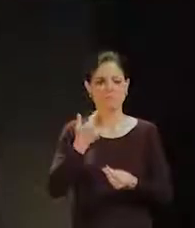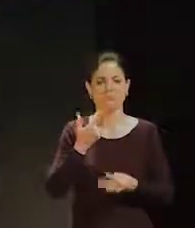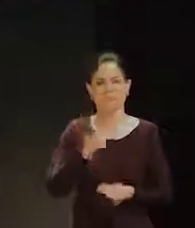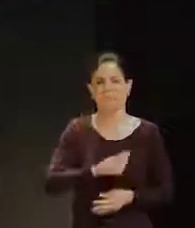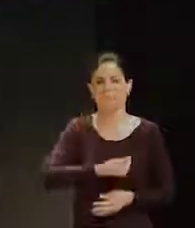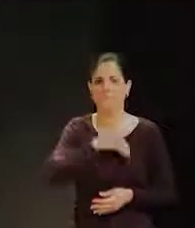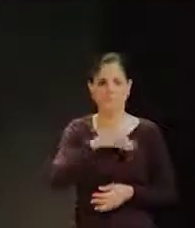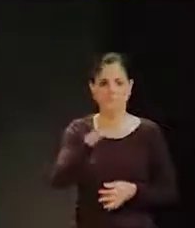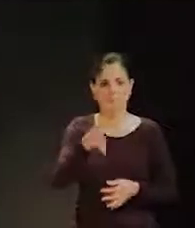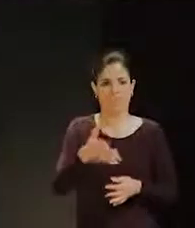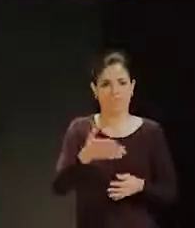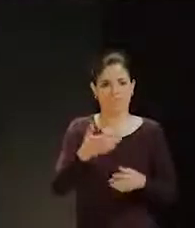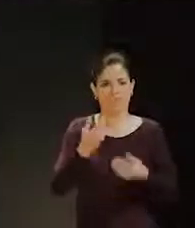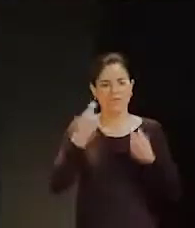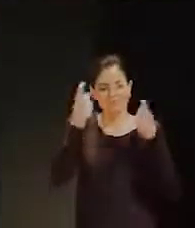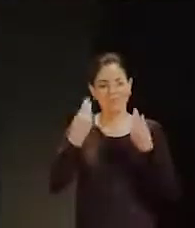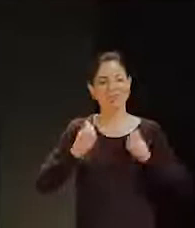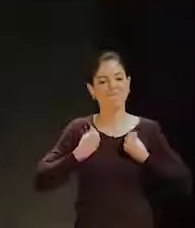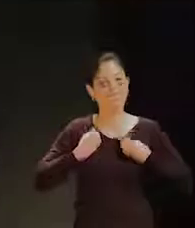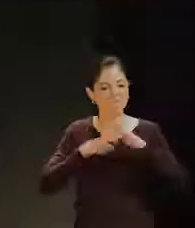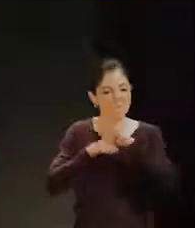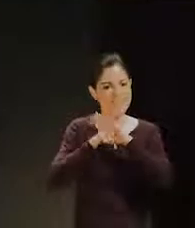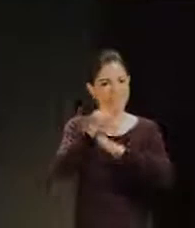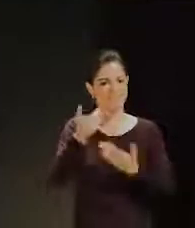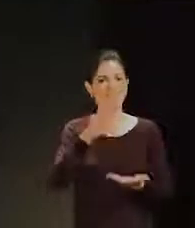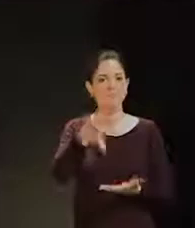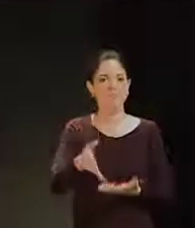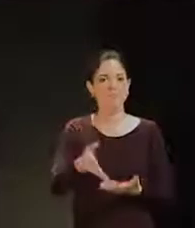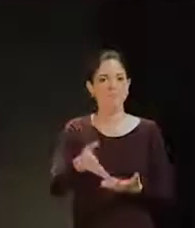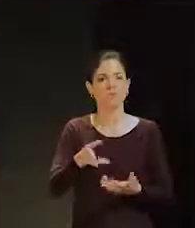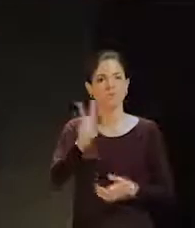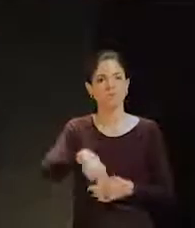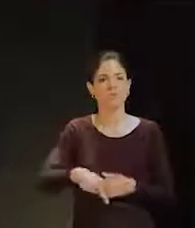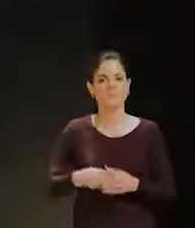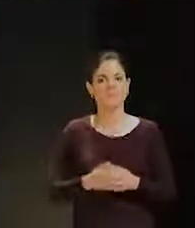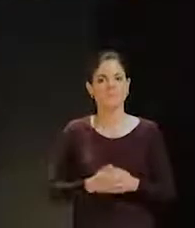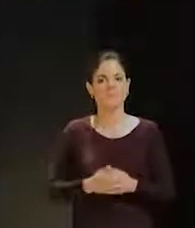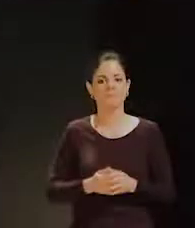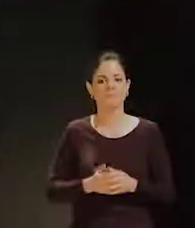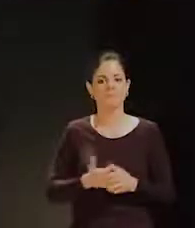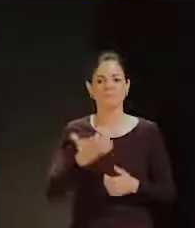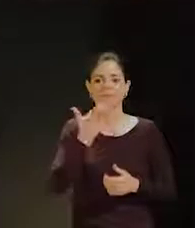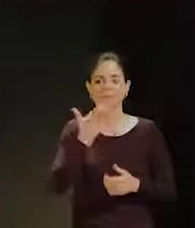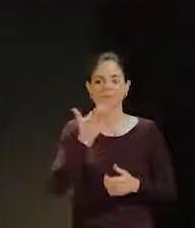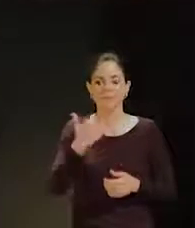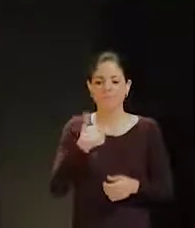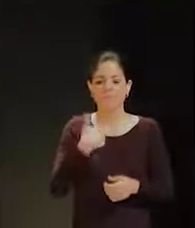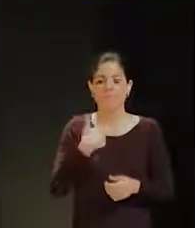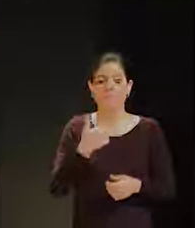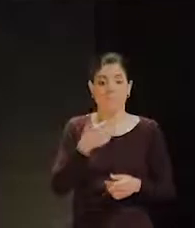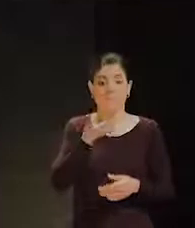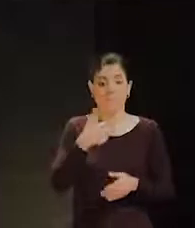apenas a sobrevivir, ¿ok? Y eso porque si yo voy a mirar mi